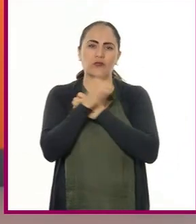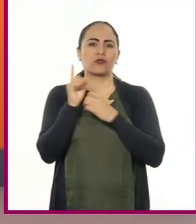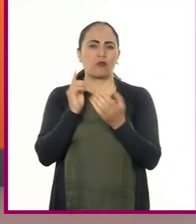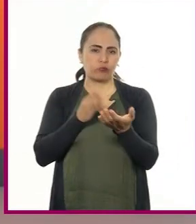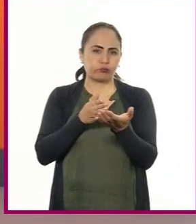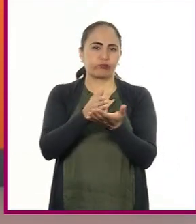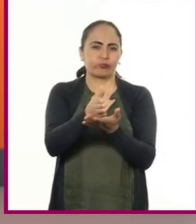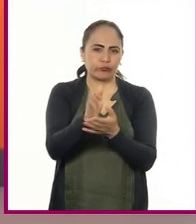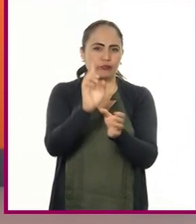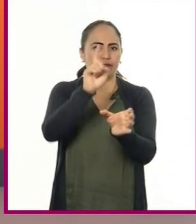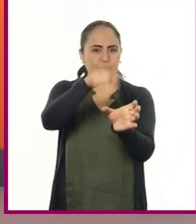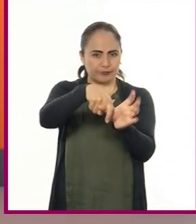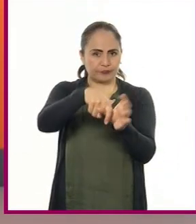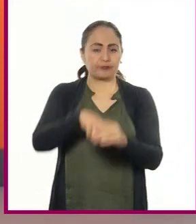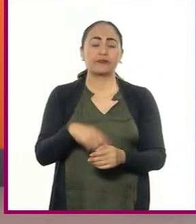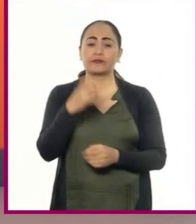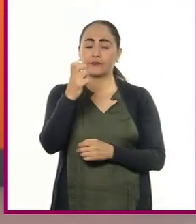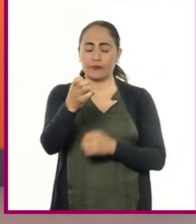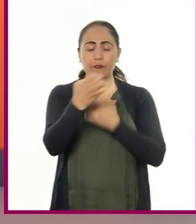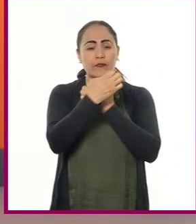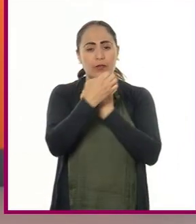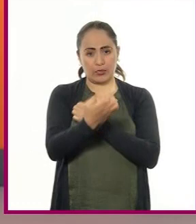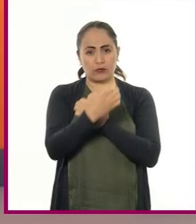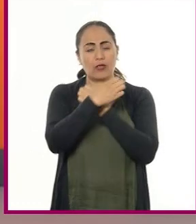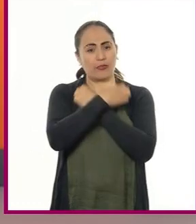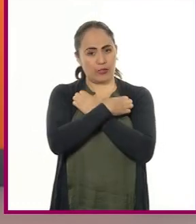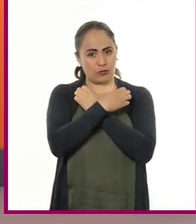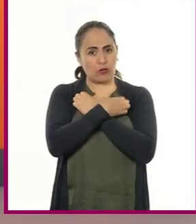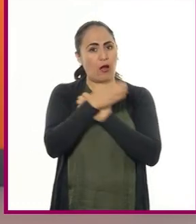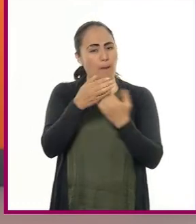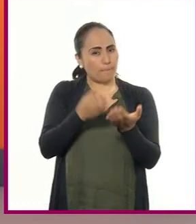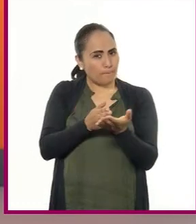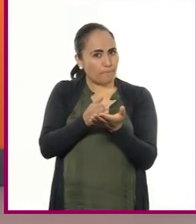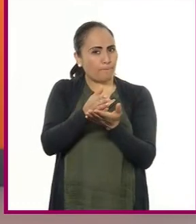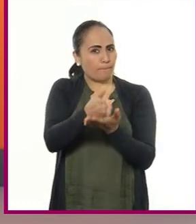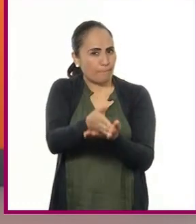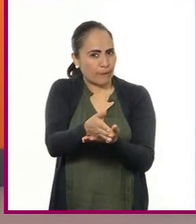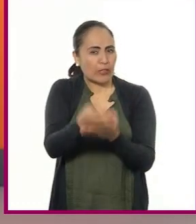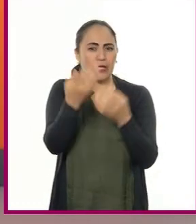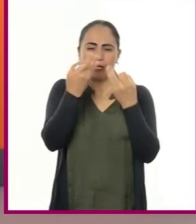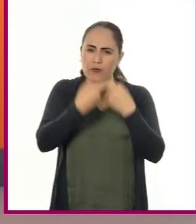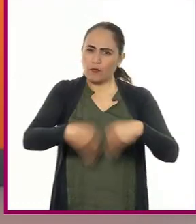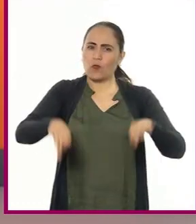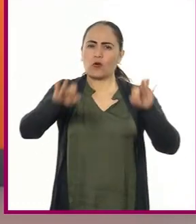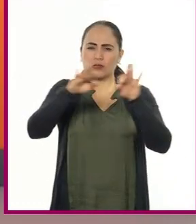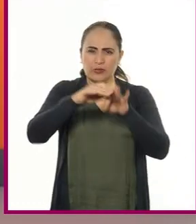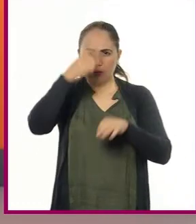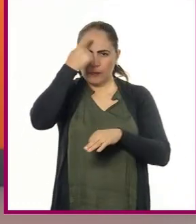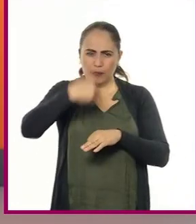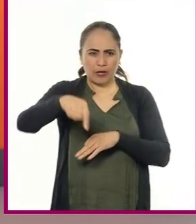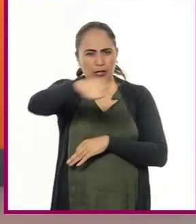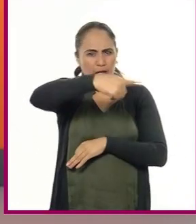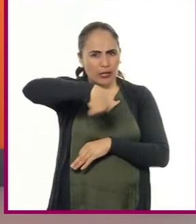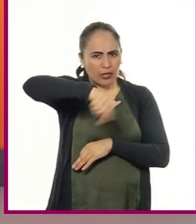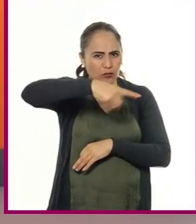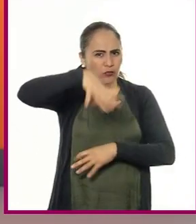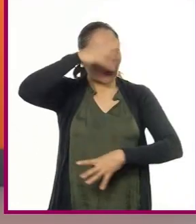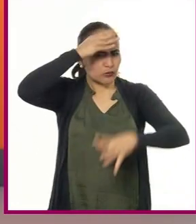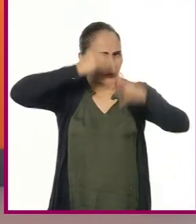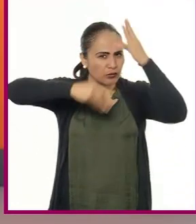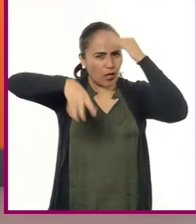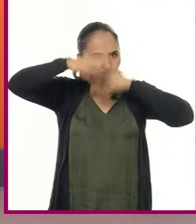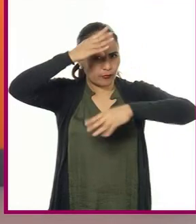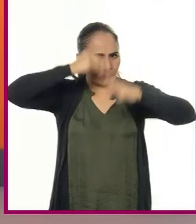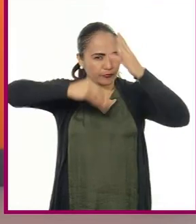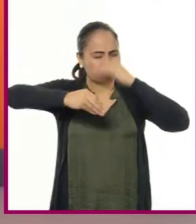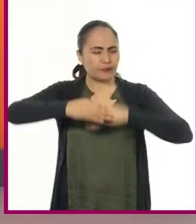y afirma que el acceso a la educación es fundamental para garantizar el aprendizaje a niñas, niños